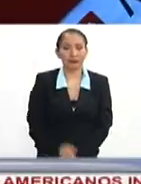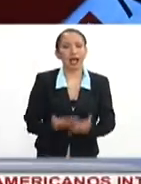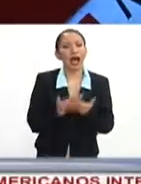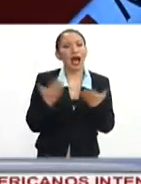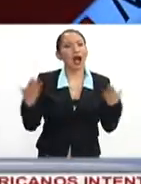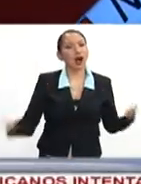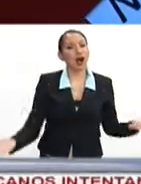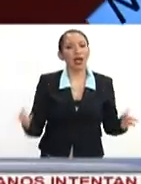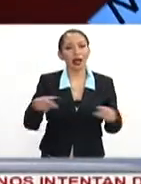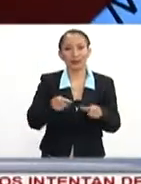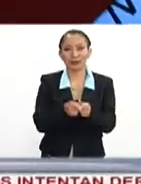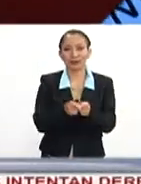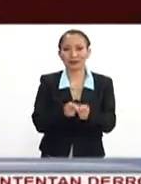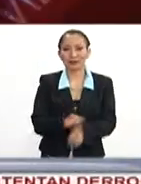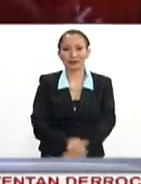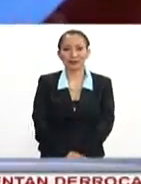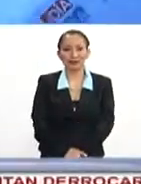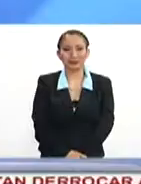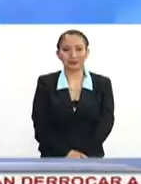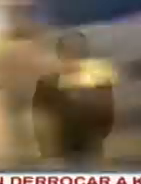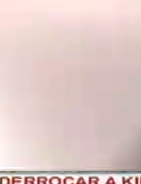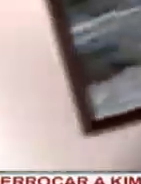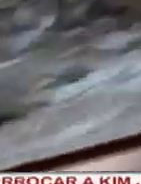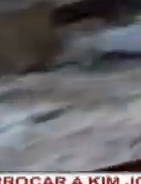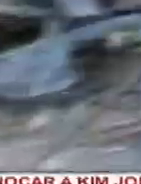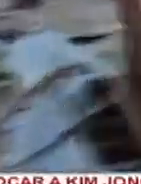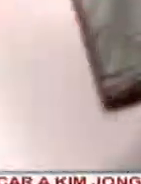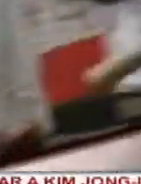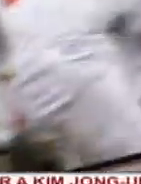Vamos ahora a nuestro resumen.